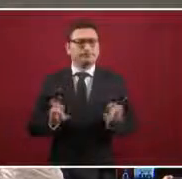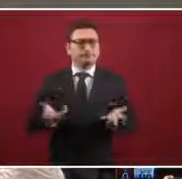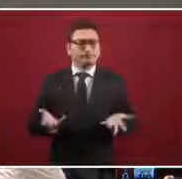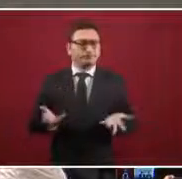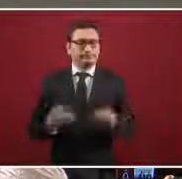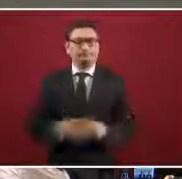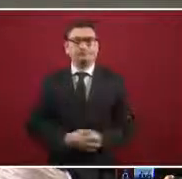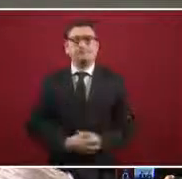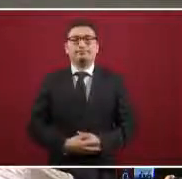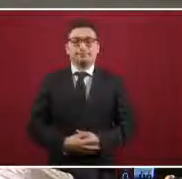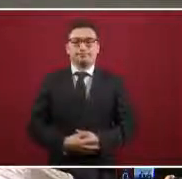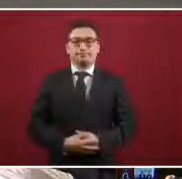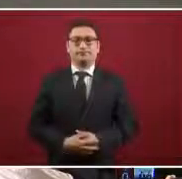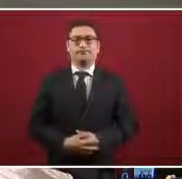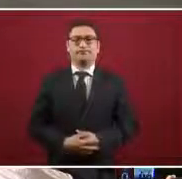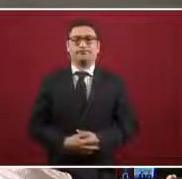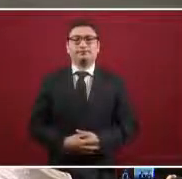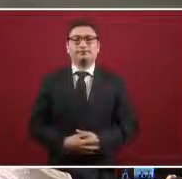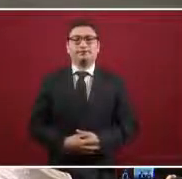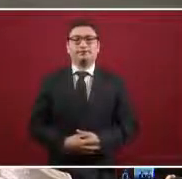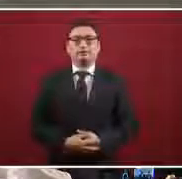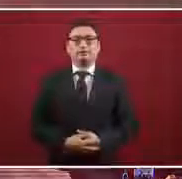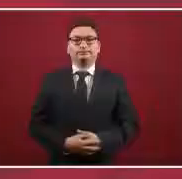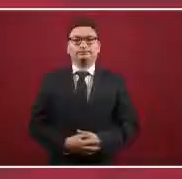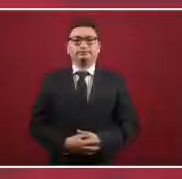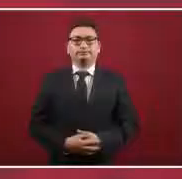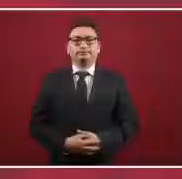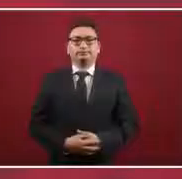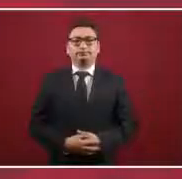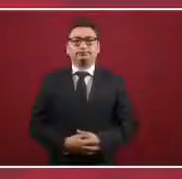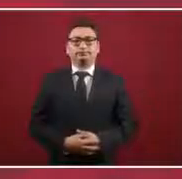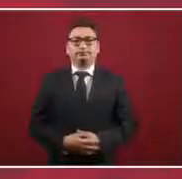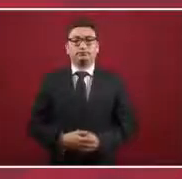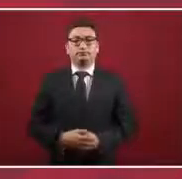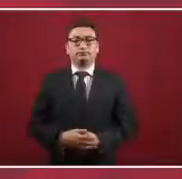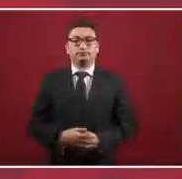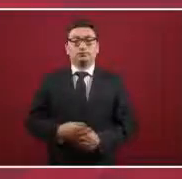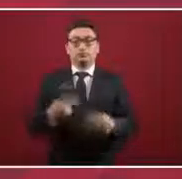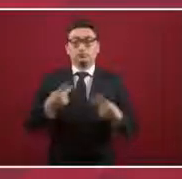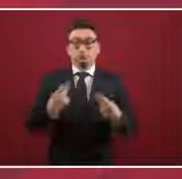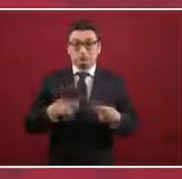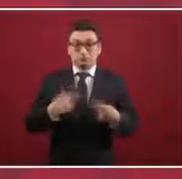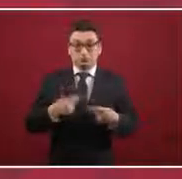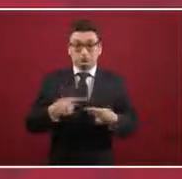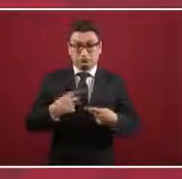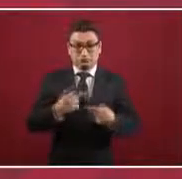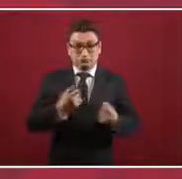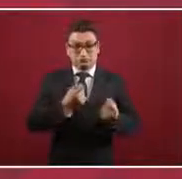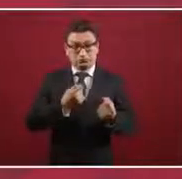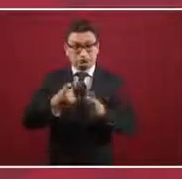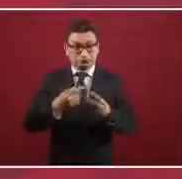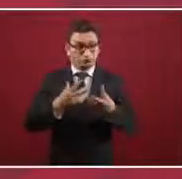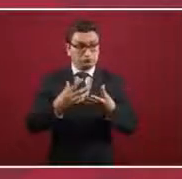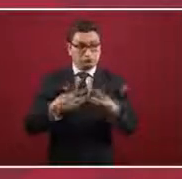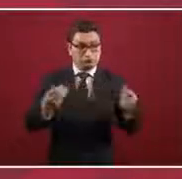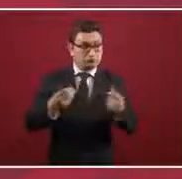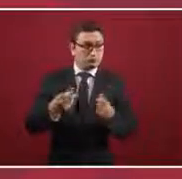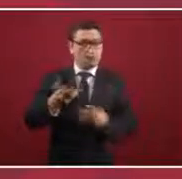sobre los avances en la búsqueda de personas desaparecidas,